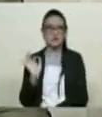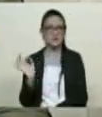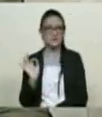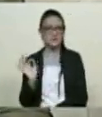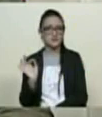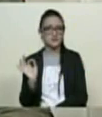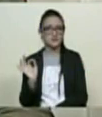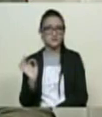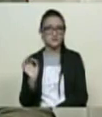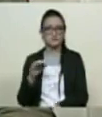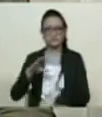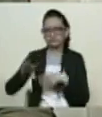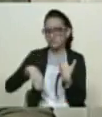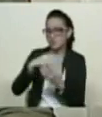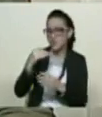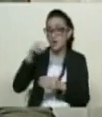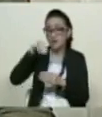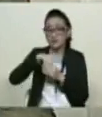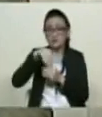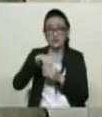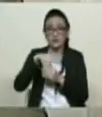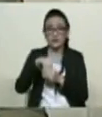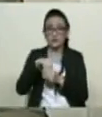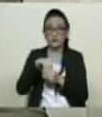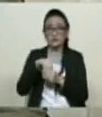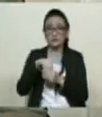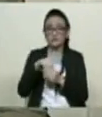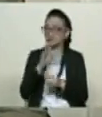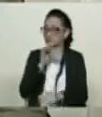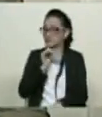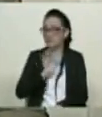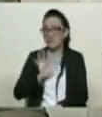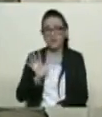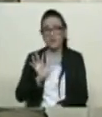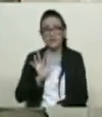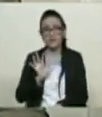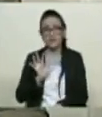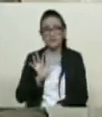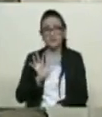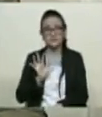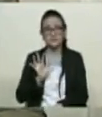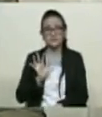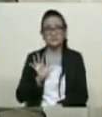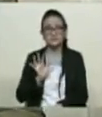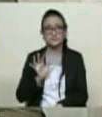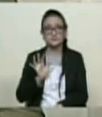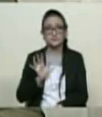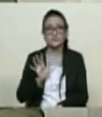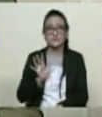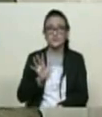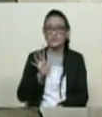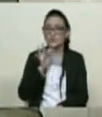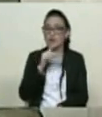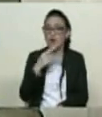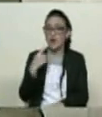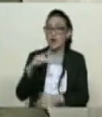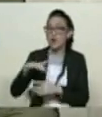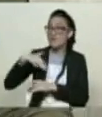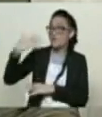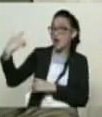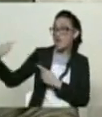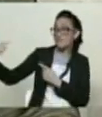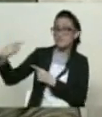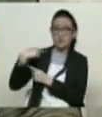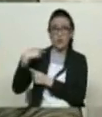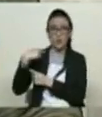ni sabotaje interno y, por supuesto, muchísimo menos poder extranjero